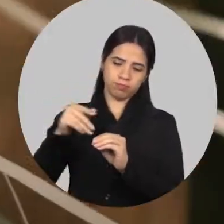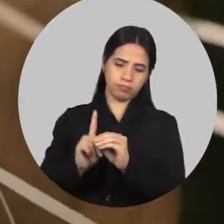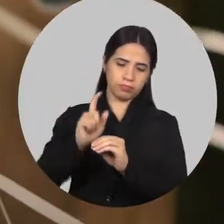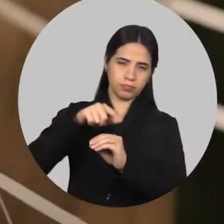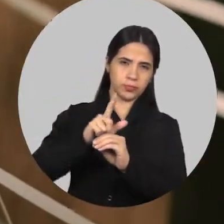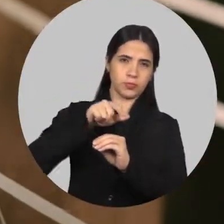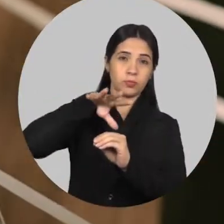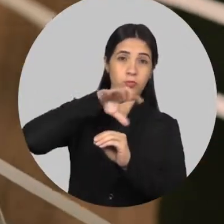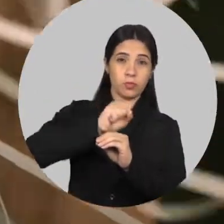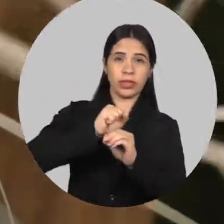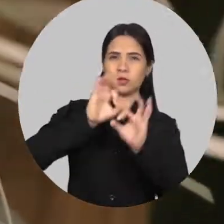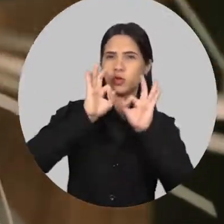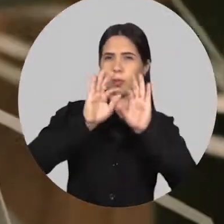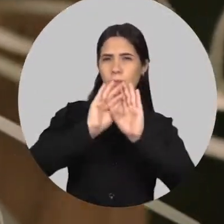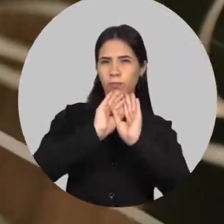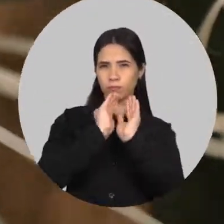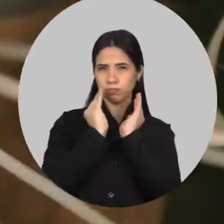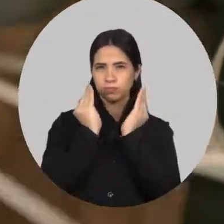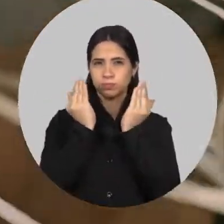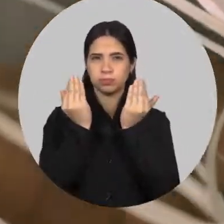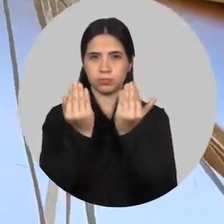espacio.